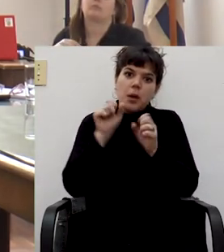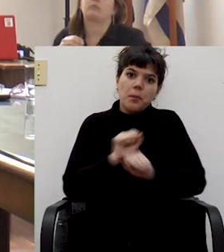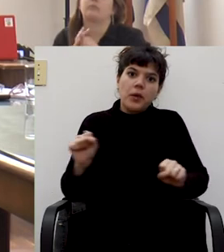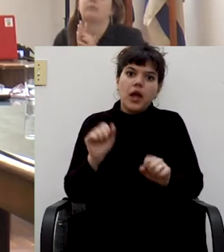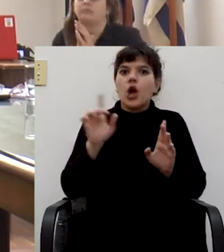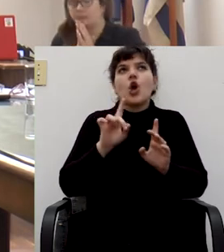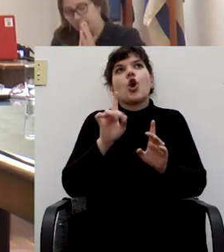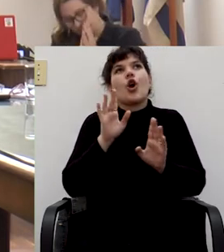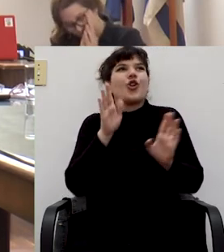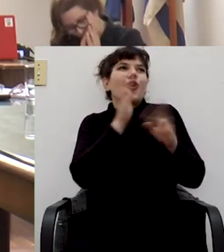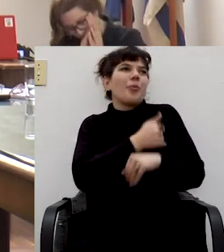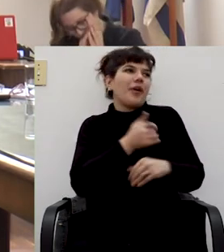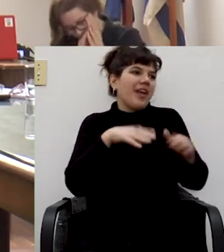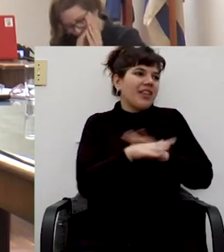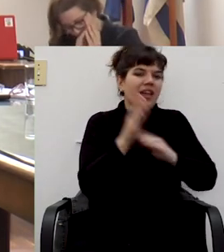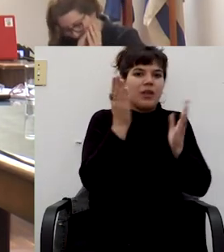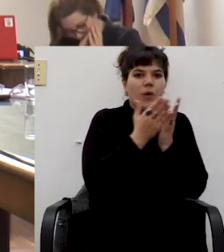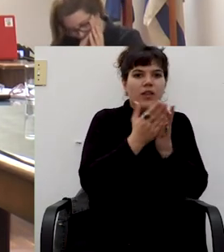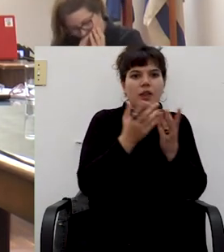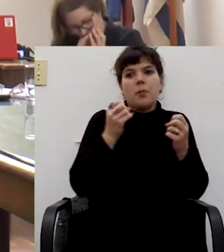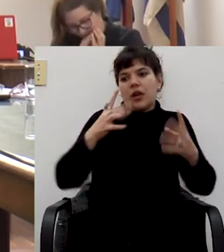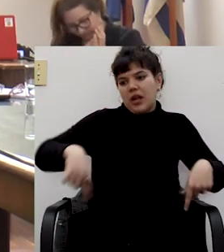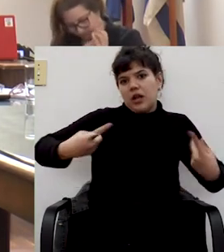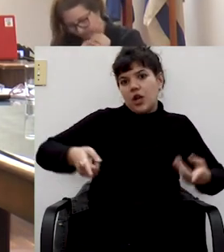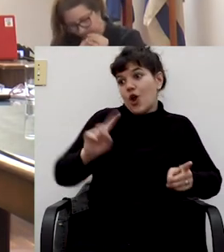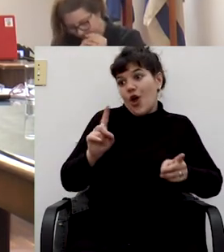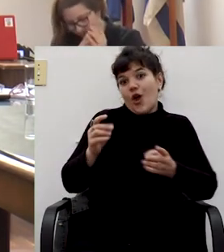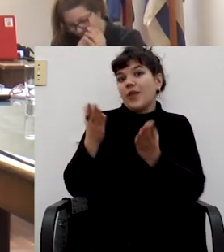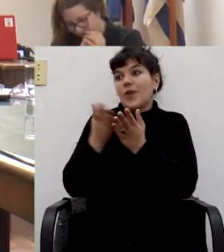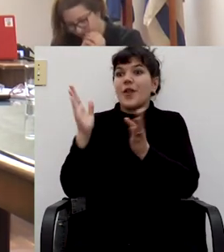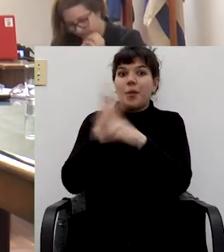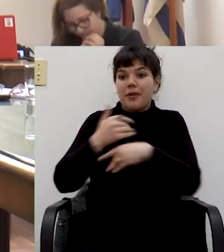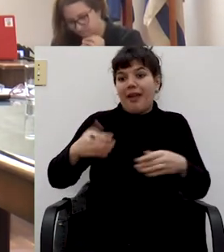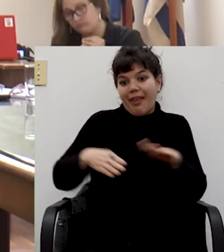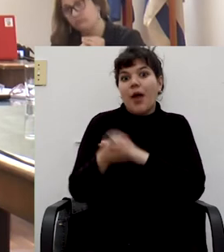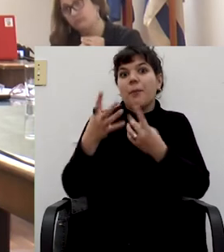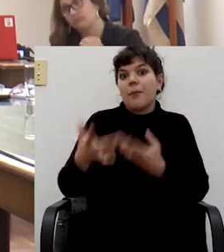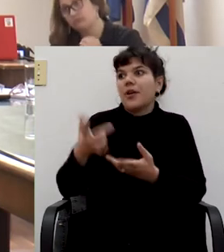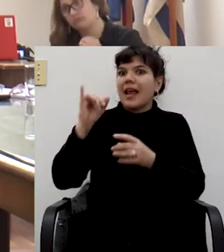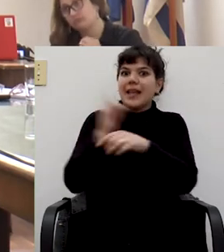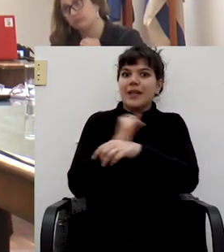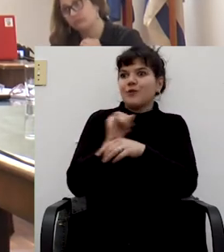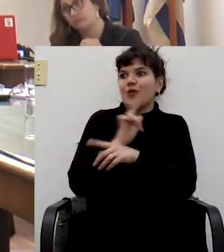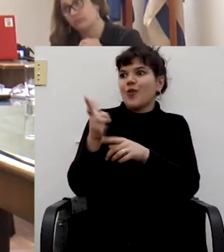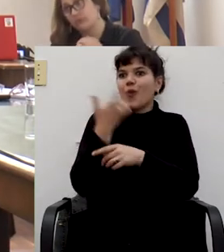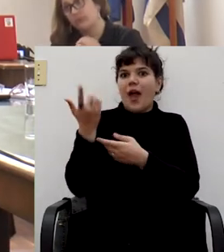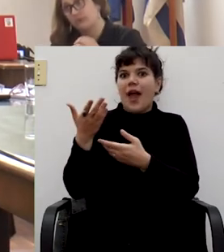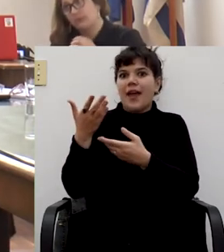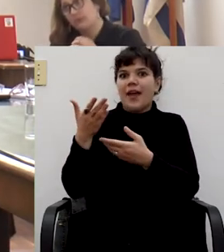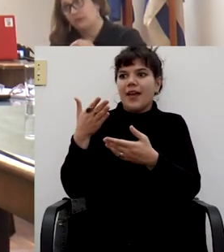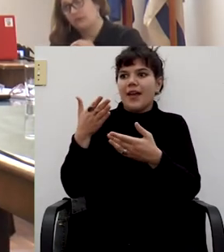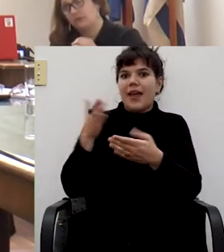estudiante no pueda entrar porque tiene una silla de ruedas, el estudiante no puede entrar porque no tenemos las condiciones para justamente darle